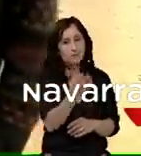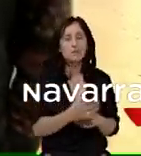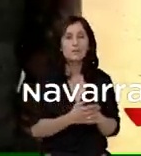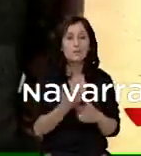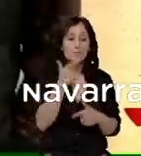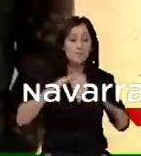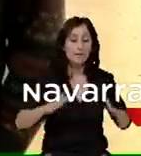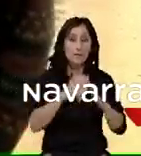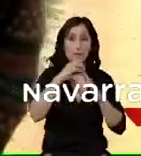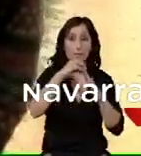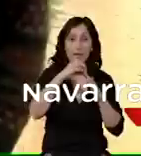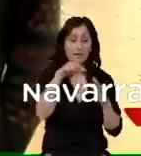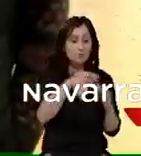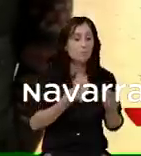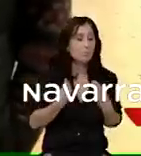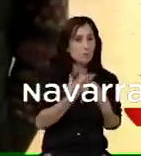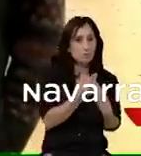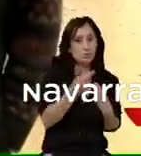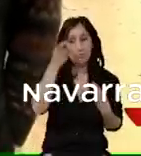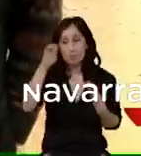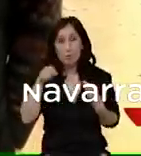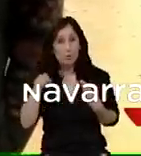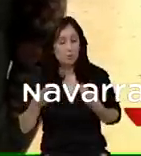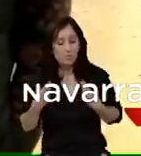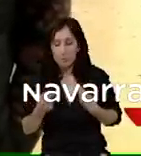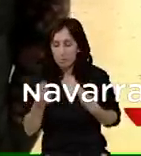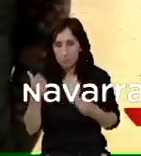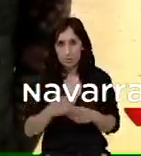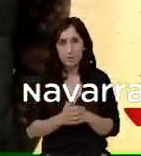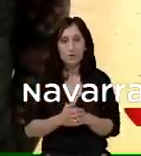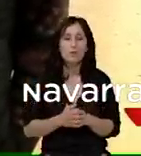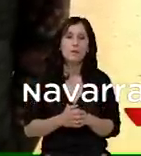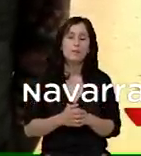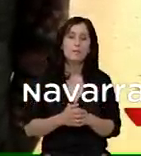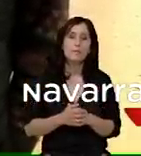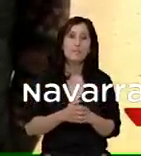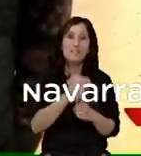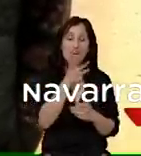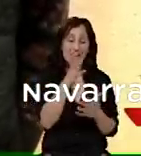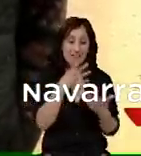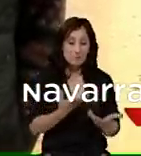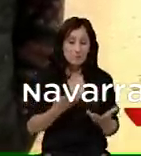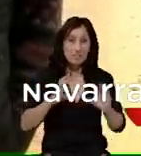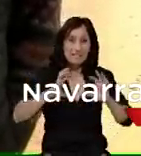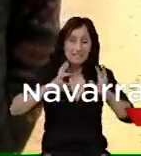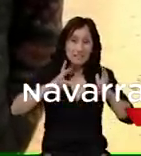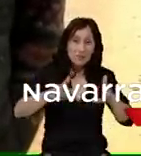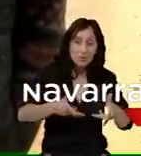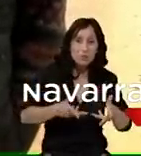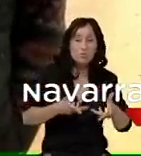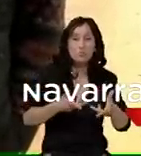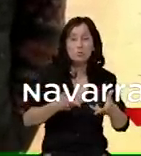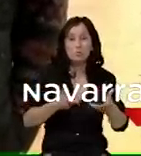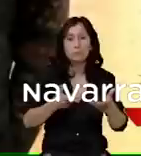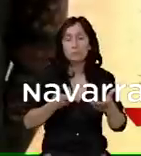en la Bardená, he vivido poco en el pueblo. Es lo que he añorado ahora. Ahora, con los tractores que tenemos, ya pasamos menos horas en la Bardená.